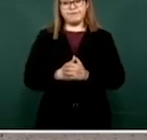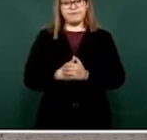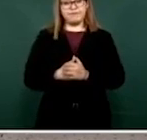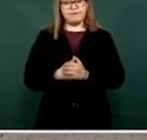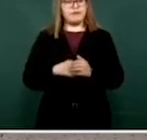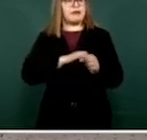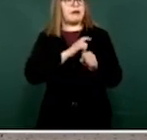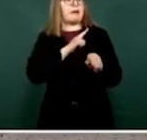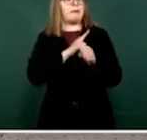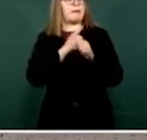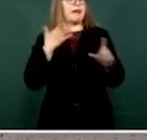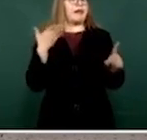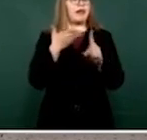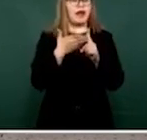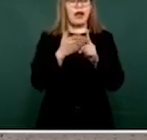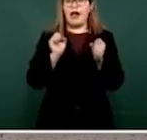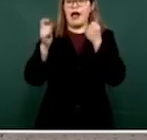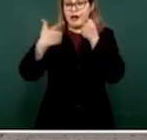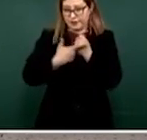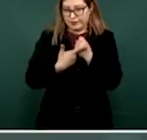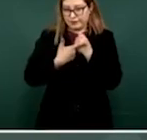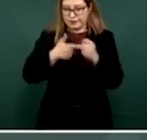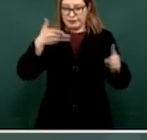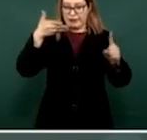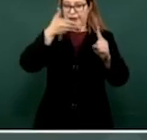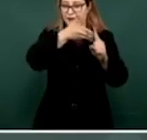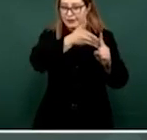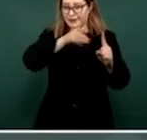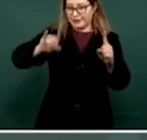especial por algo,